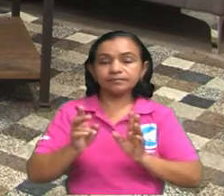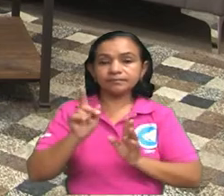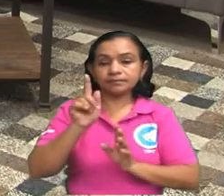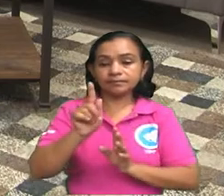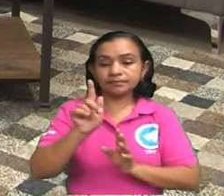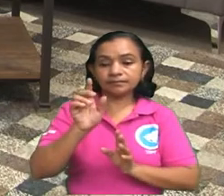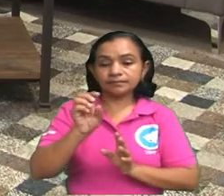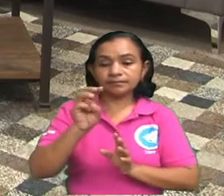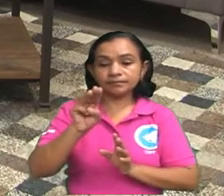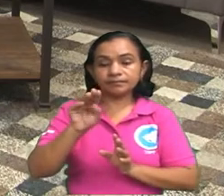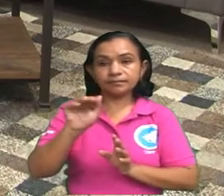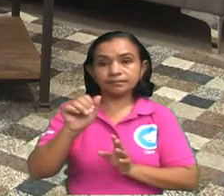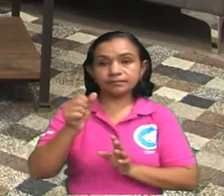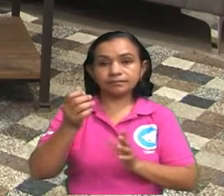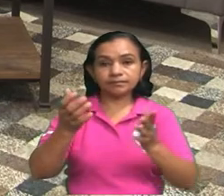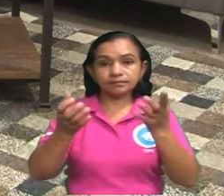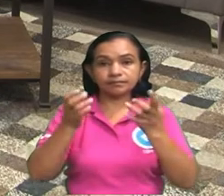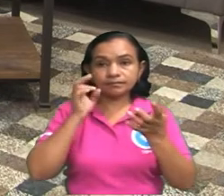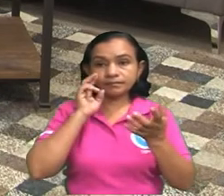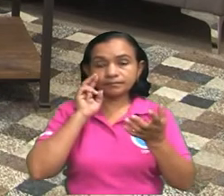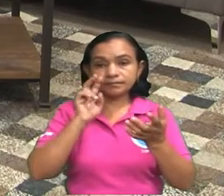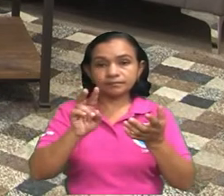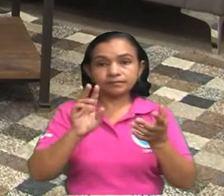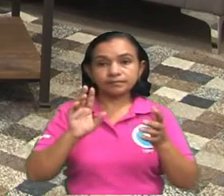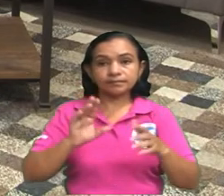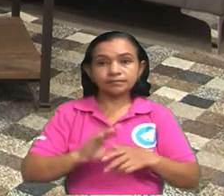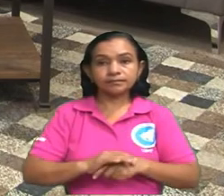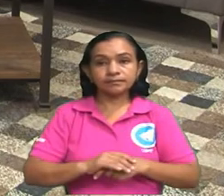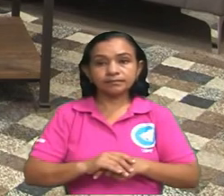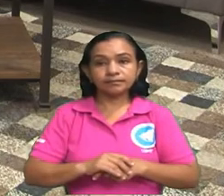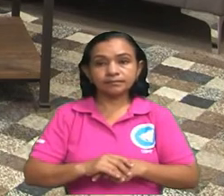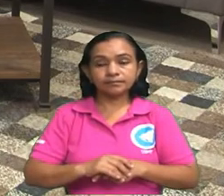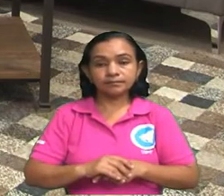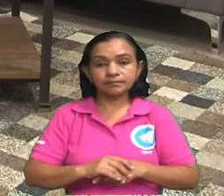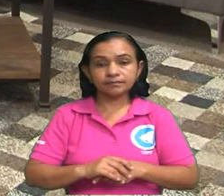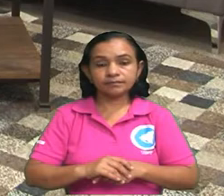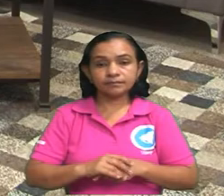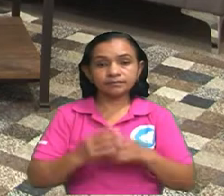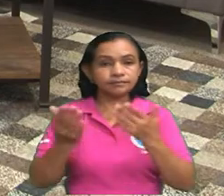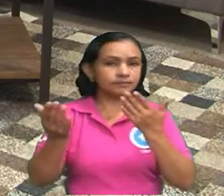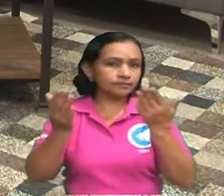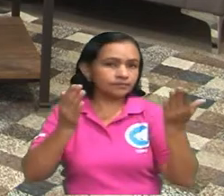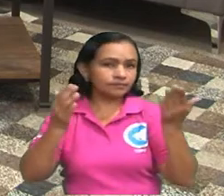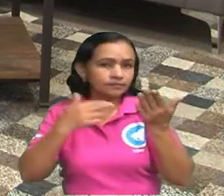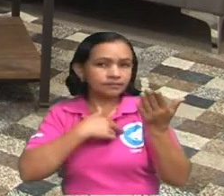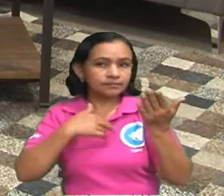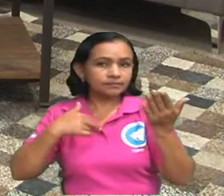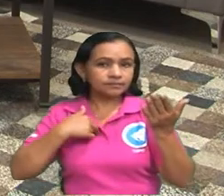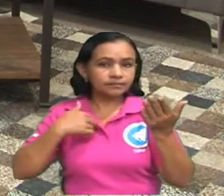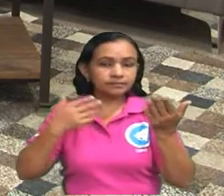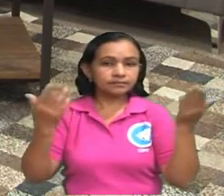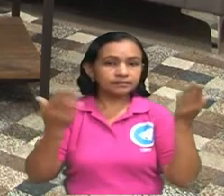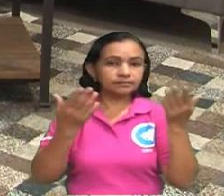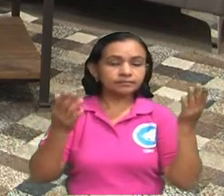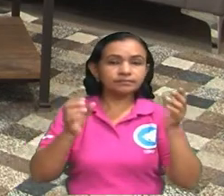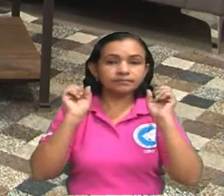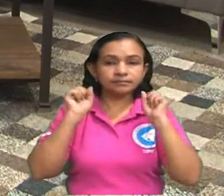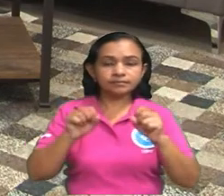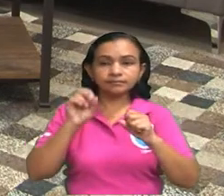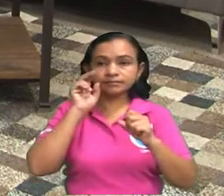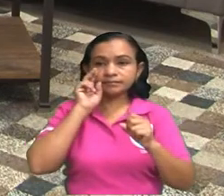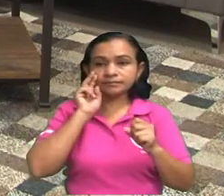Tomás Borges. Quisiera que lo viéramos y a partir de esto también hacer algunas coincidencias a nivel de comentario a partir de lo que podamos ver